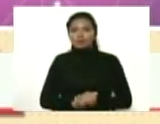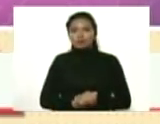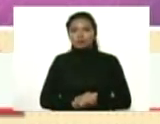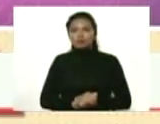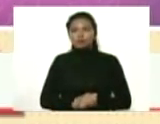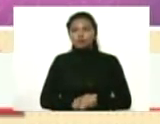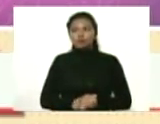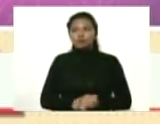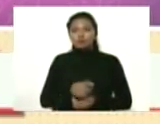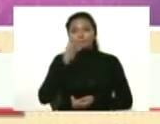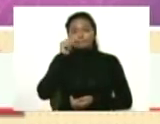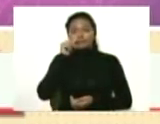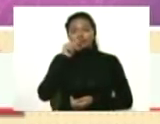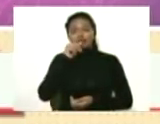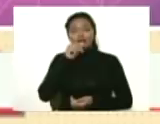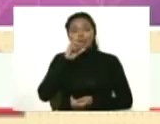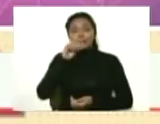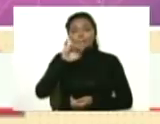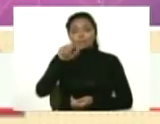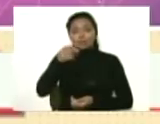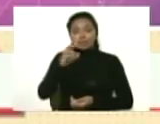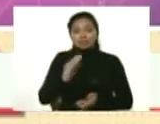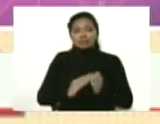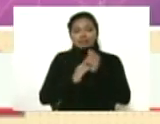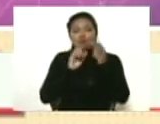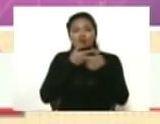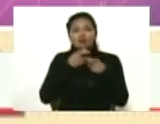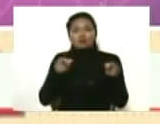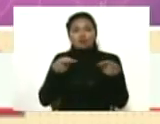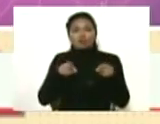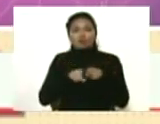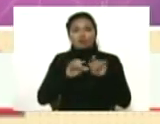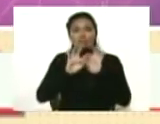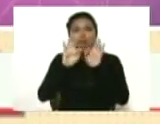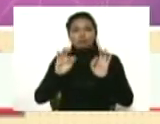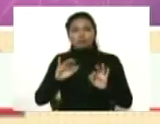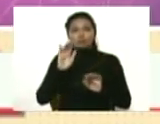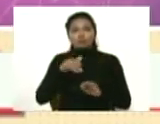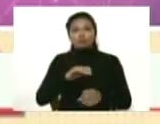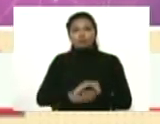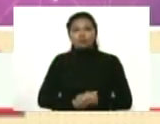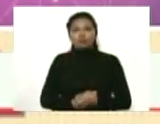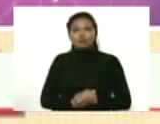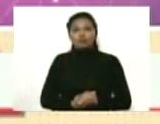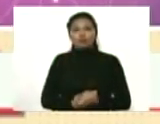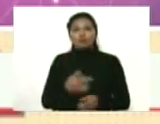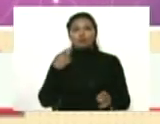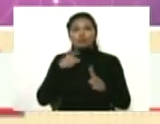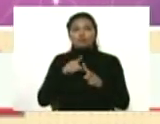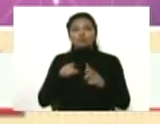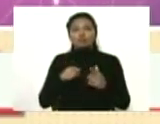Miguel Ángel García, director regional de los medios de milicia para la región oriental, mi comandante en jefe.